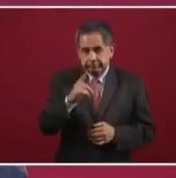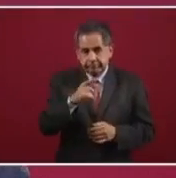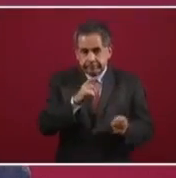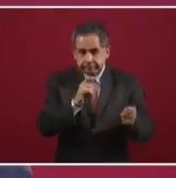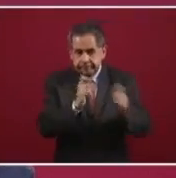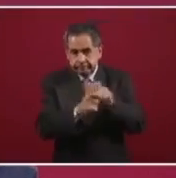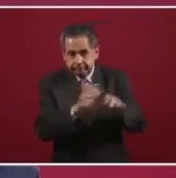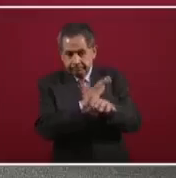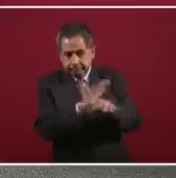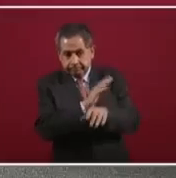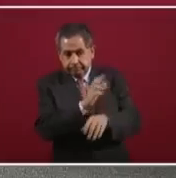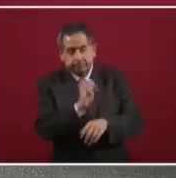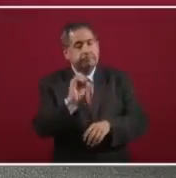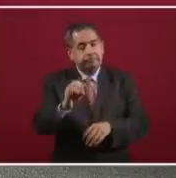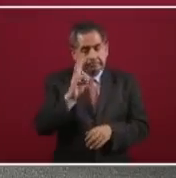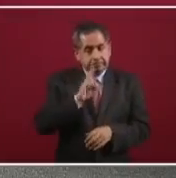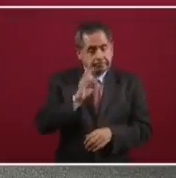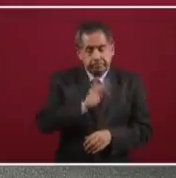lograrlo